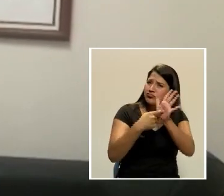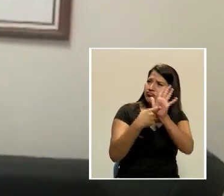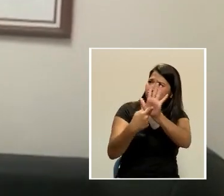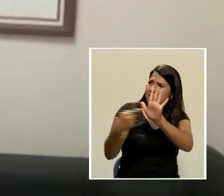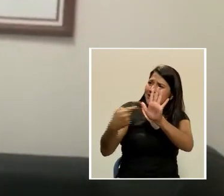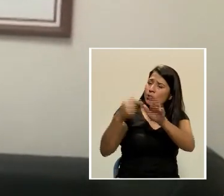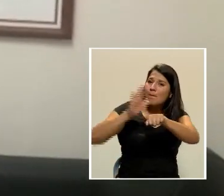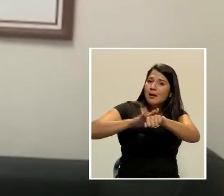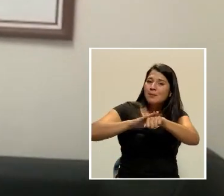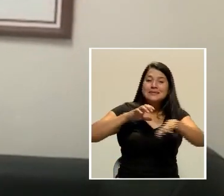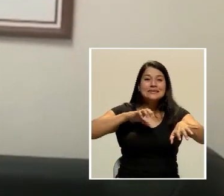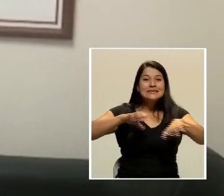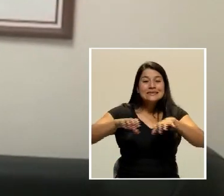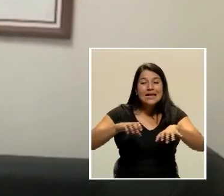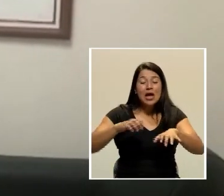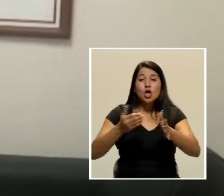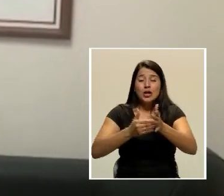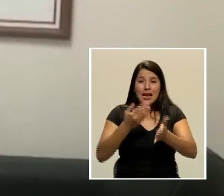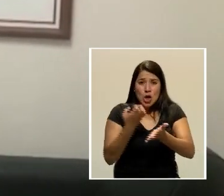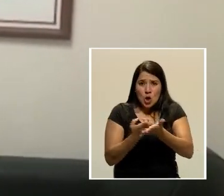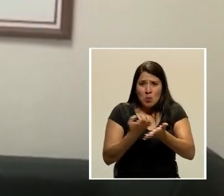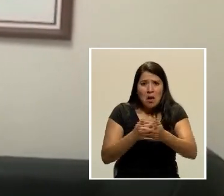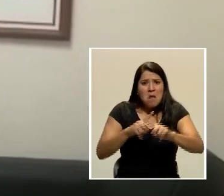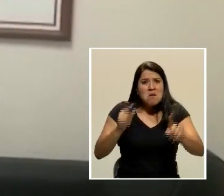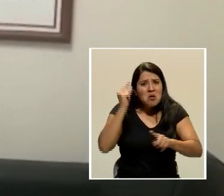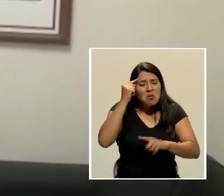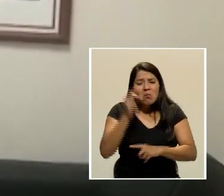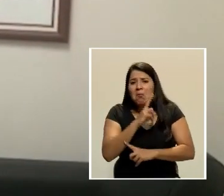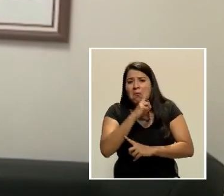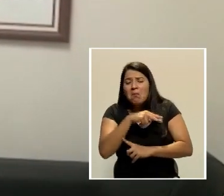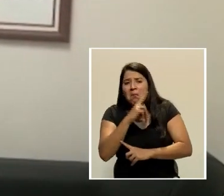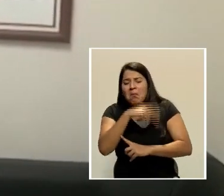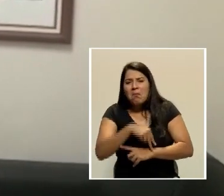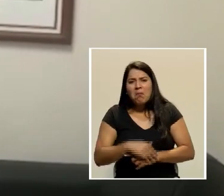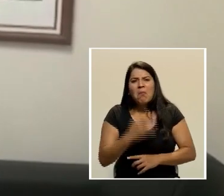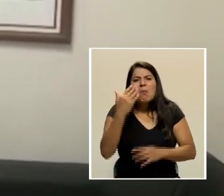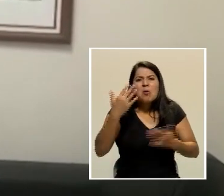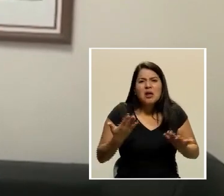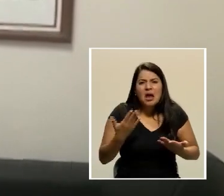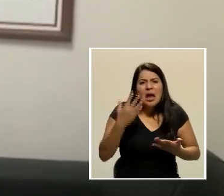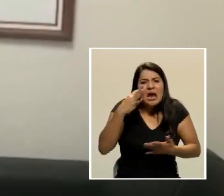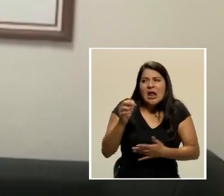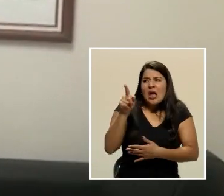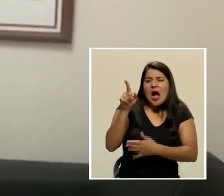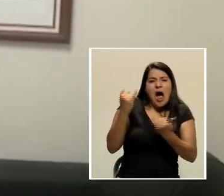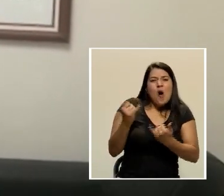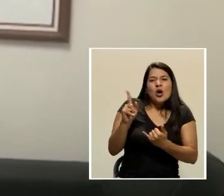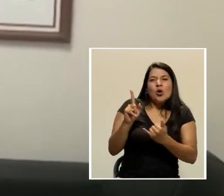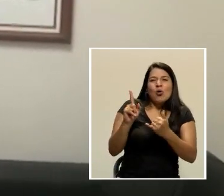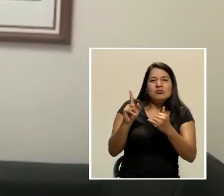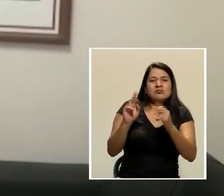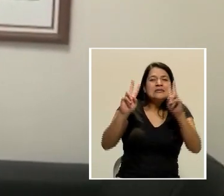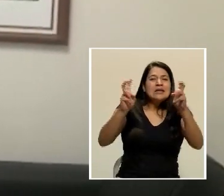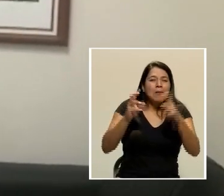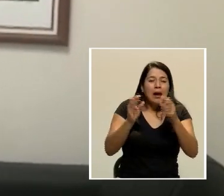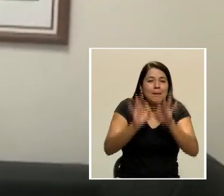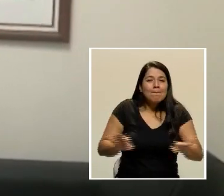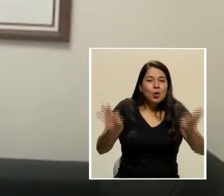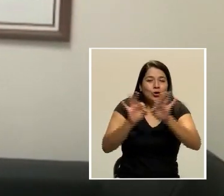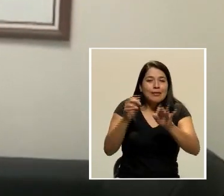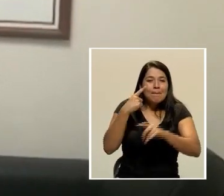sido ausente una coordinación, un equilibrio entre la salud y la economía, y nosotros hemos insistido desde antes de la pandemia